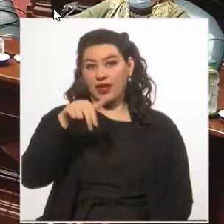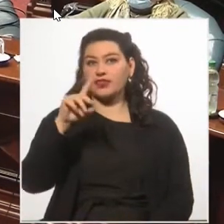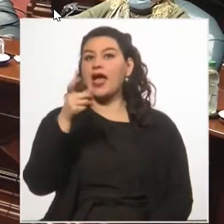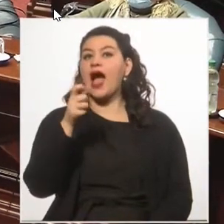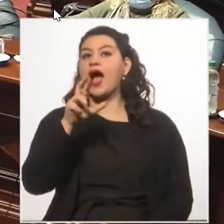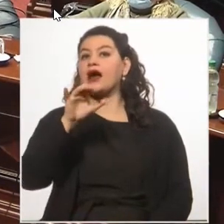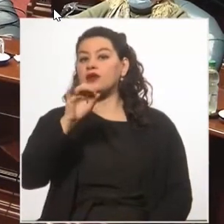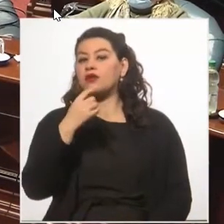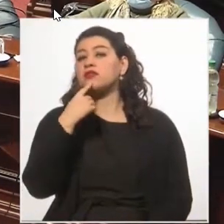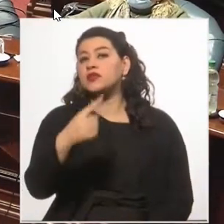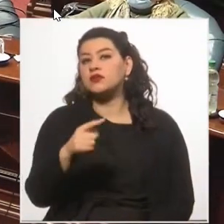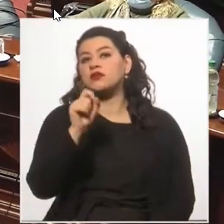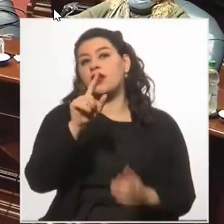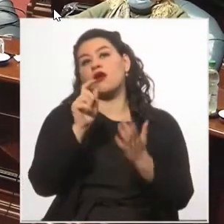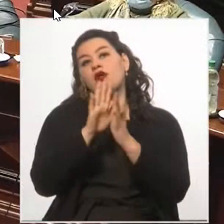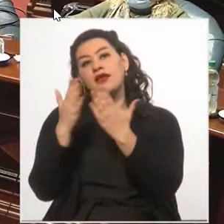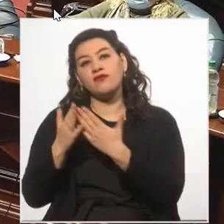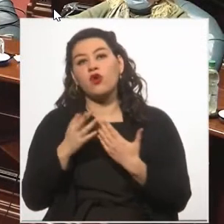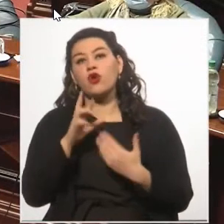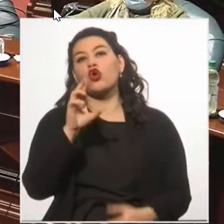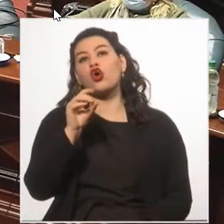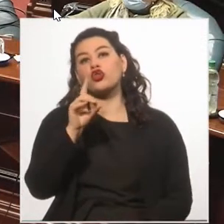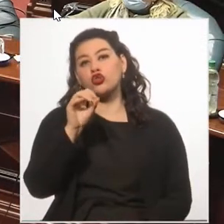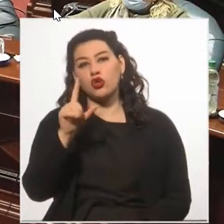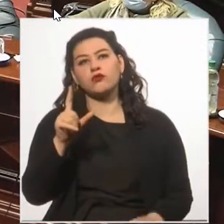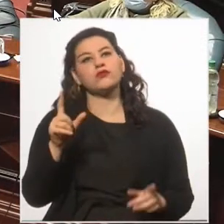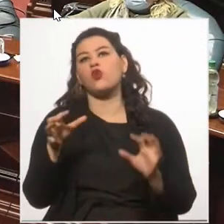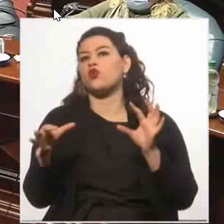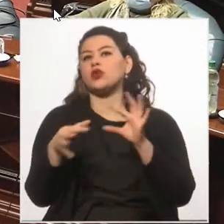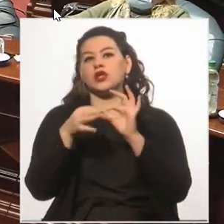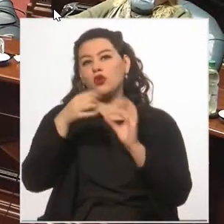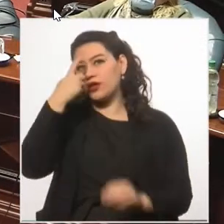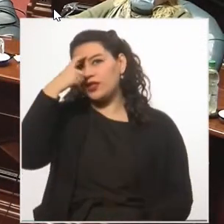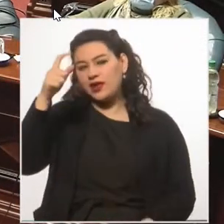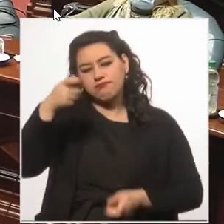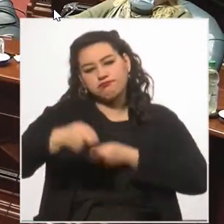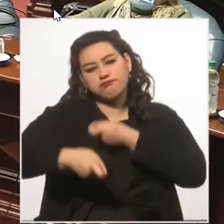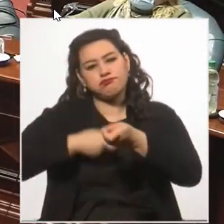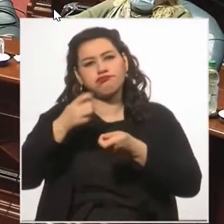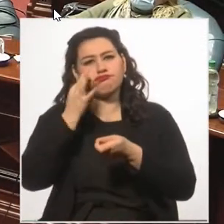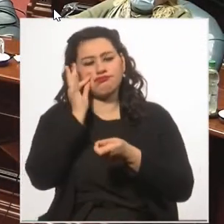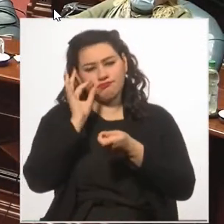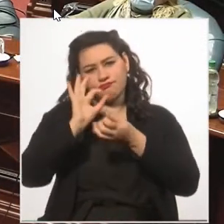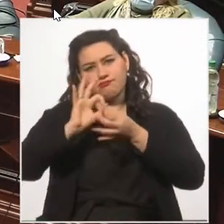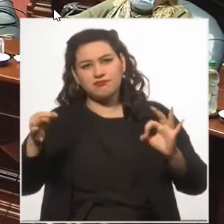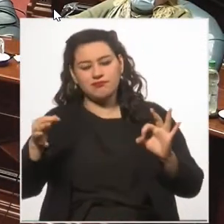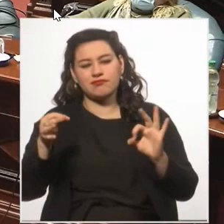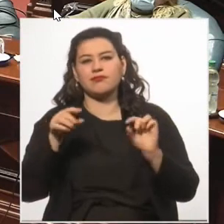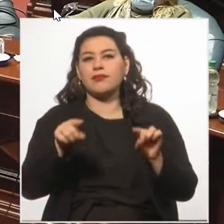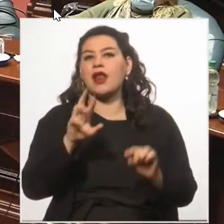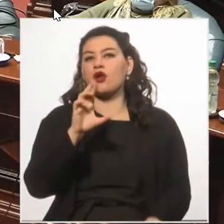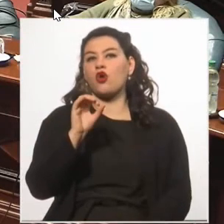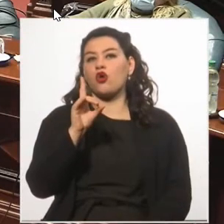dirá: la obra de Rodó se concreta en ideas decoradas con pulcritud. Para